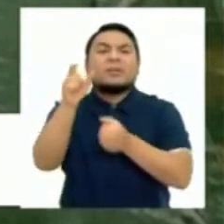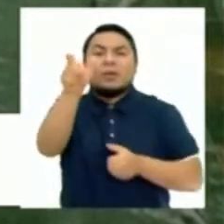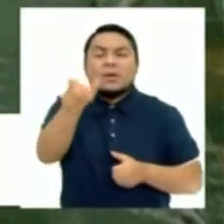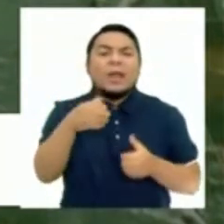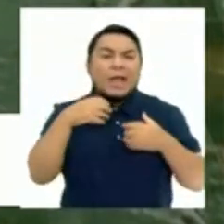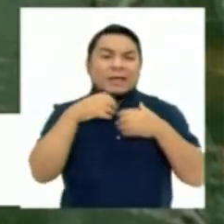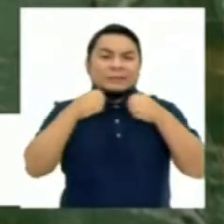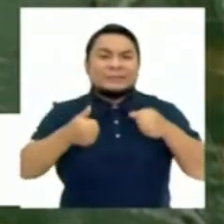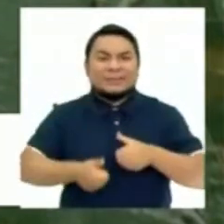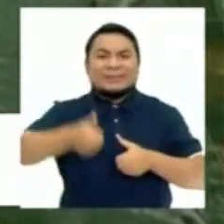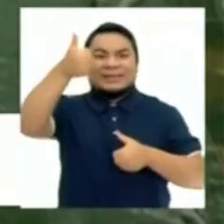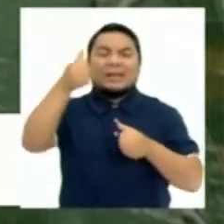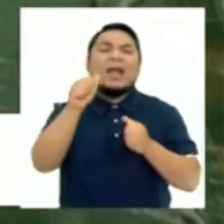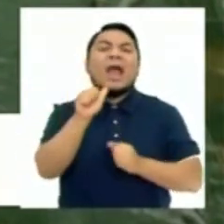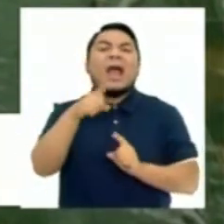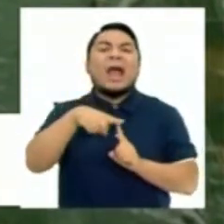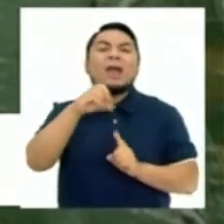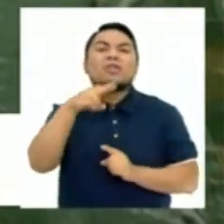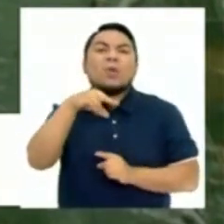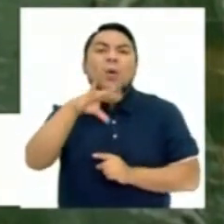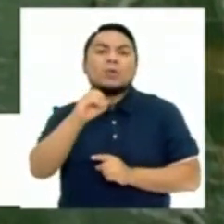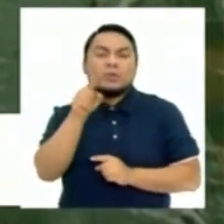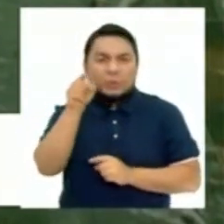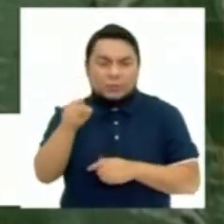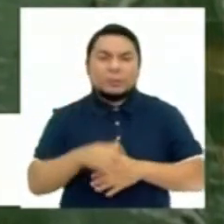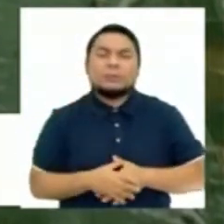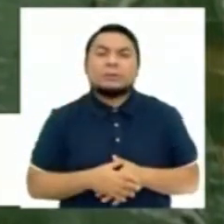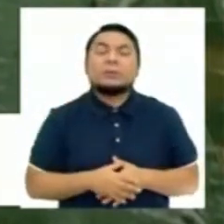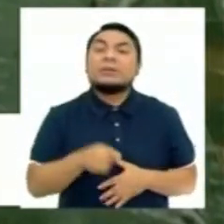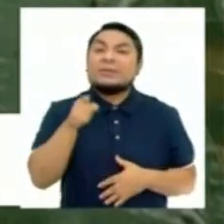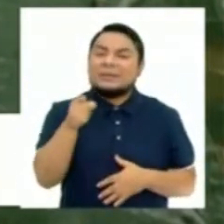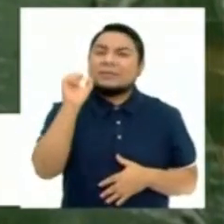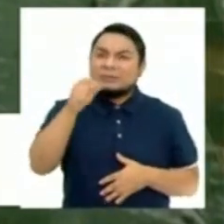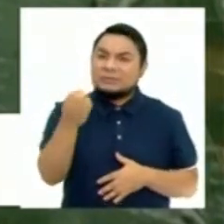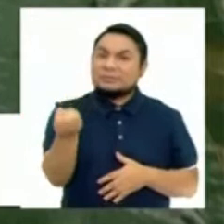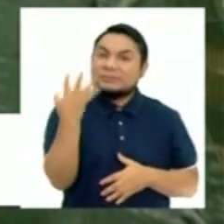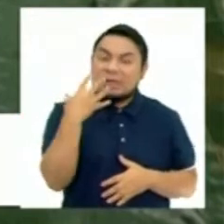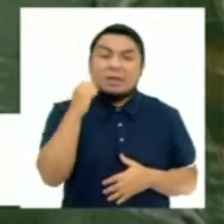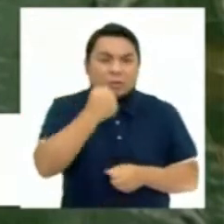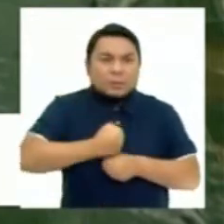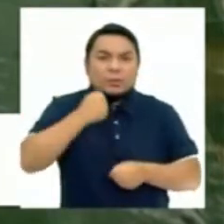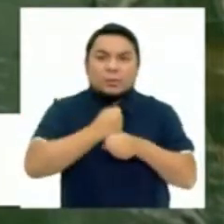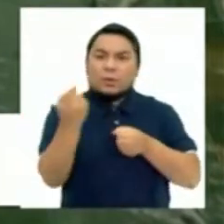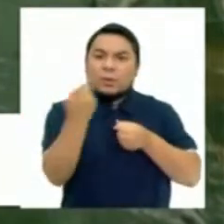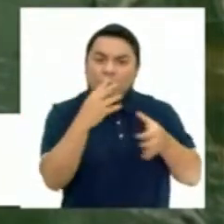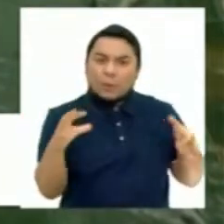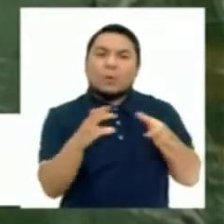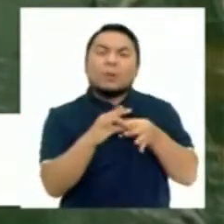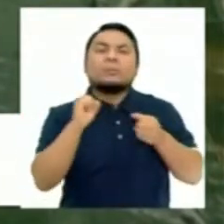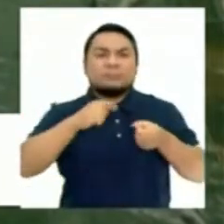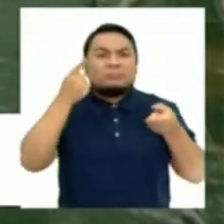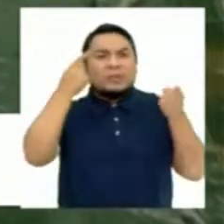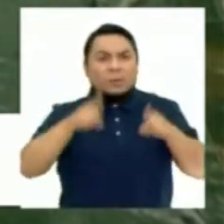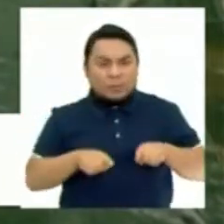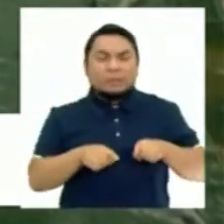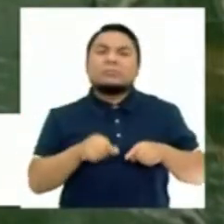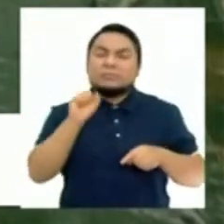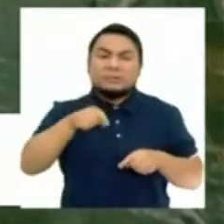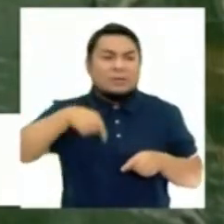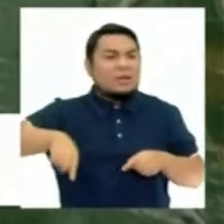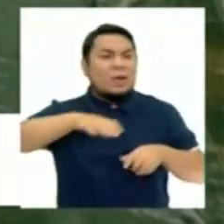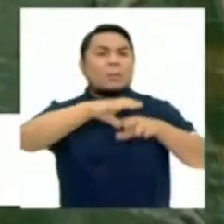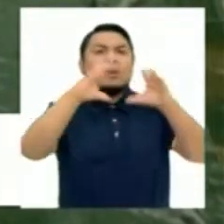secretario general Antonio Guterres para construir una agenda común que en el